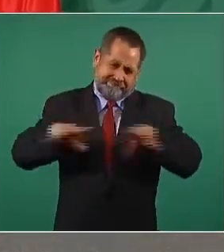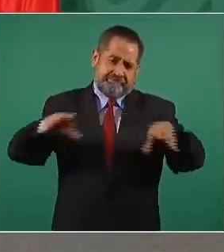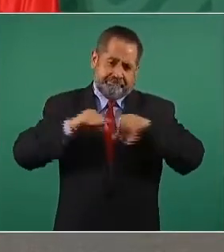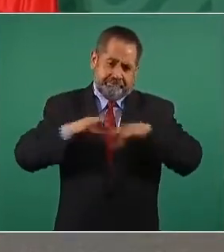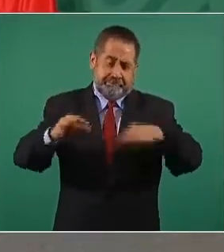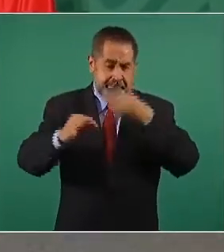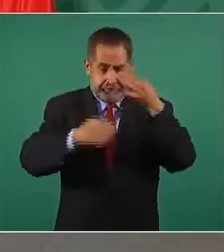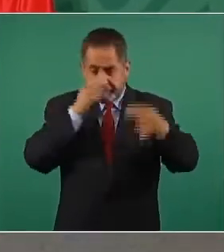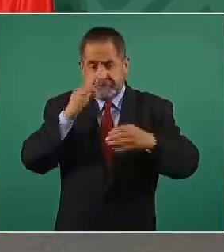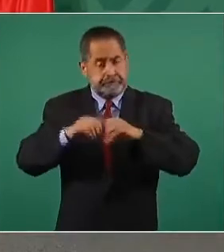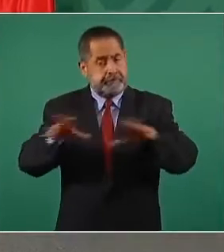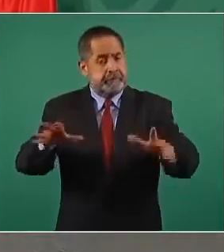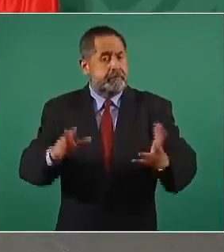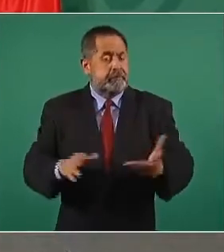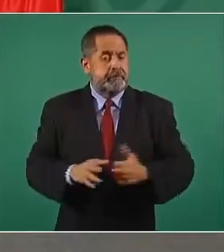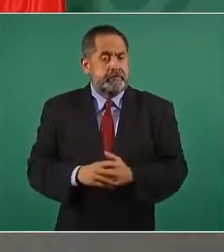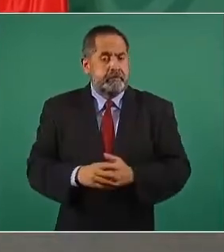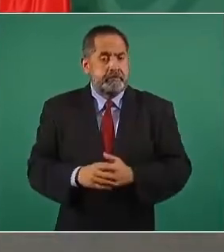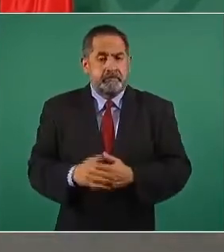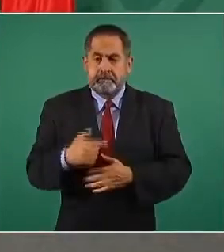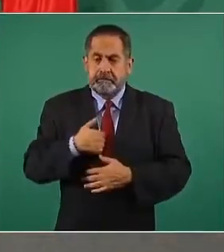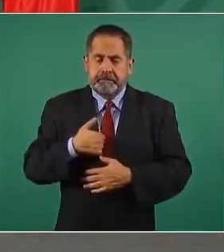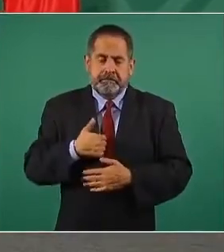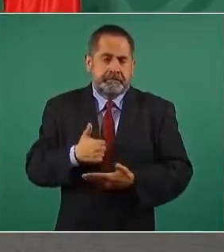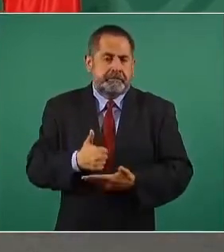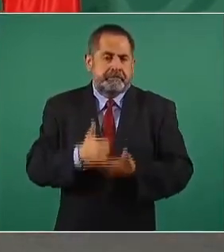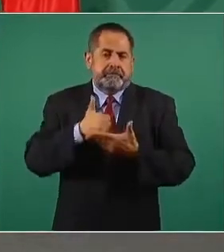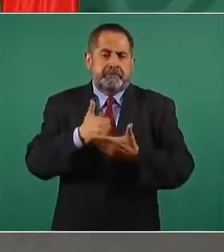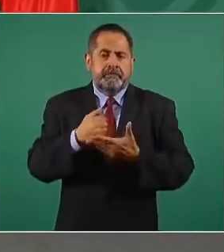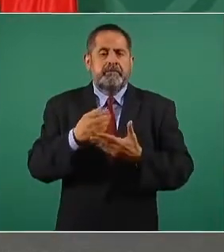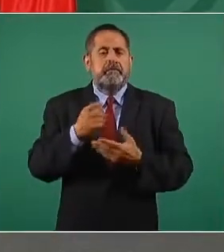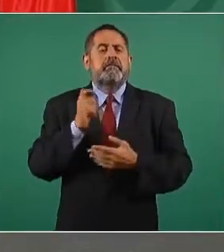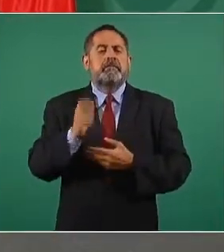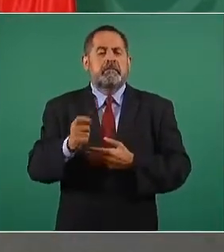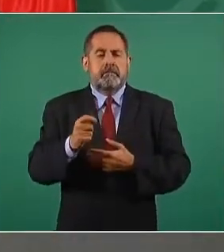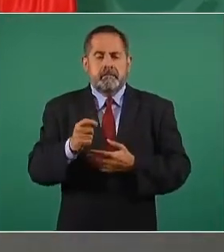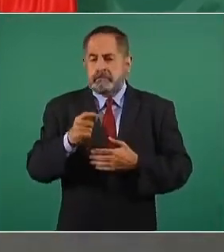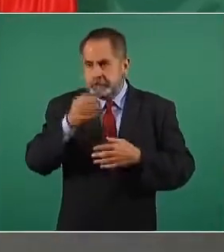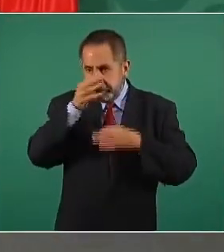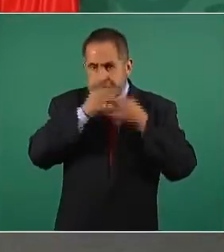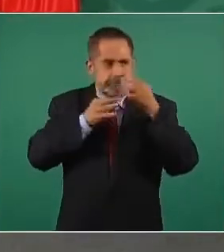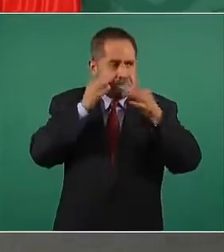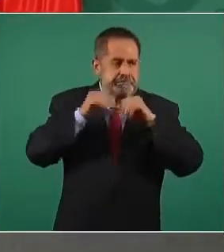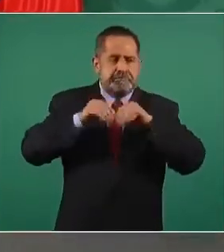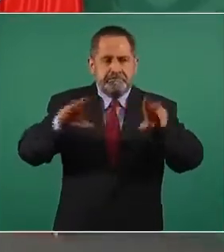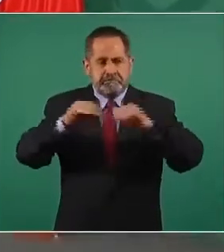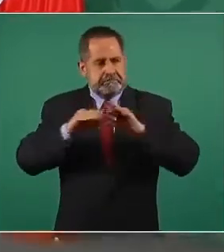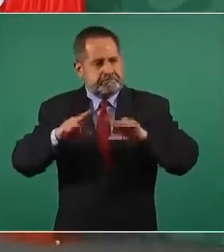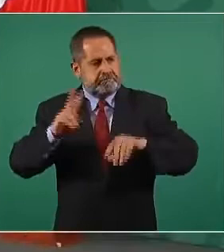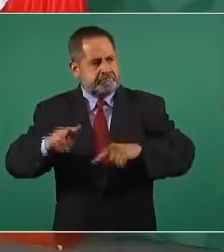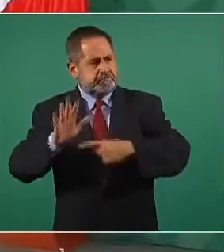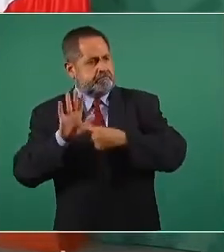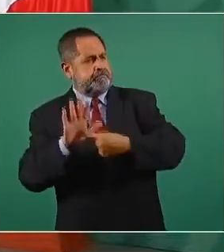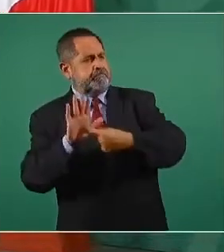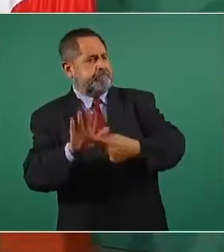entonces a mí me ayuda mucho porque primero